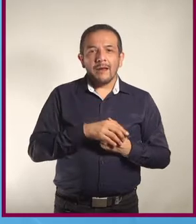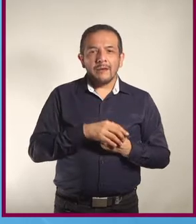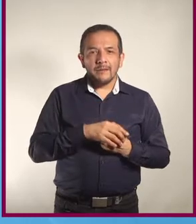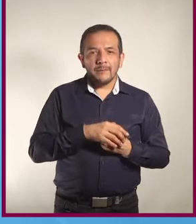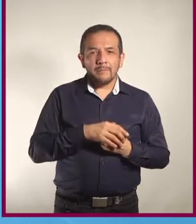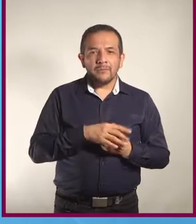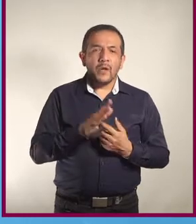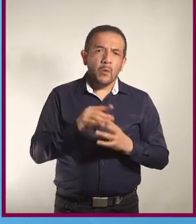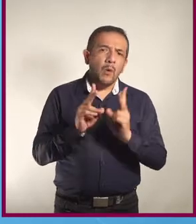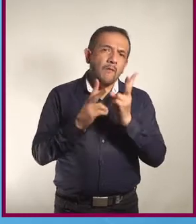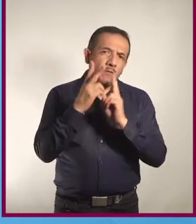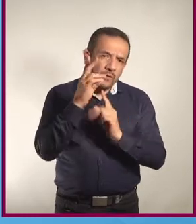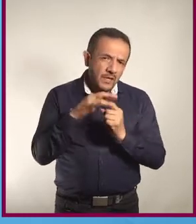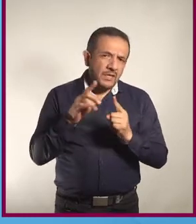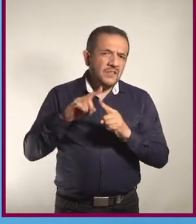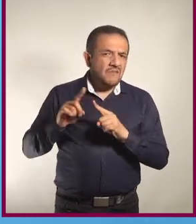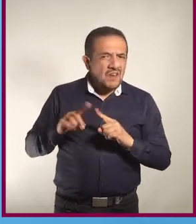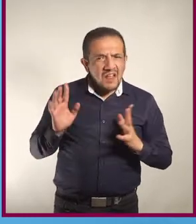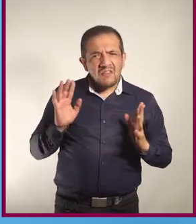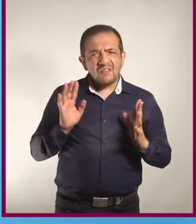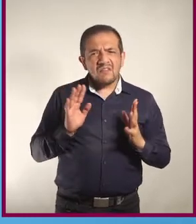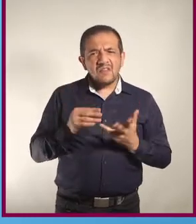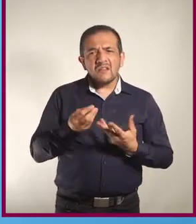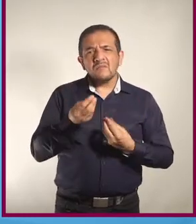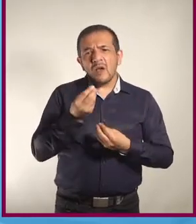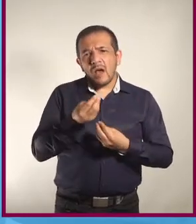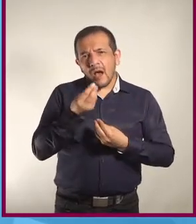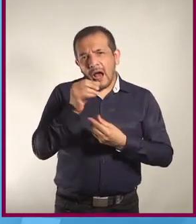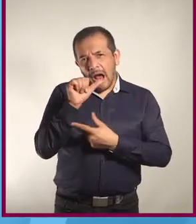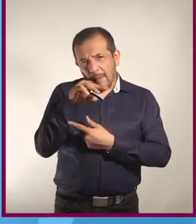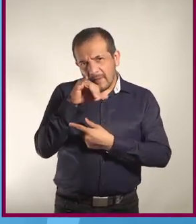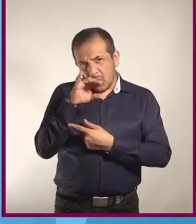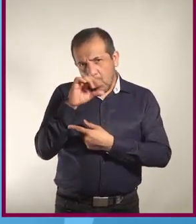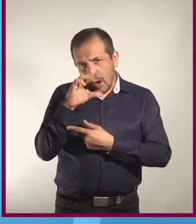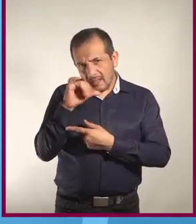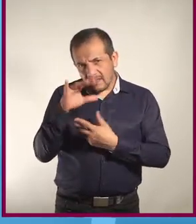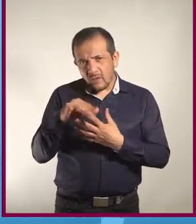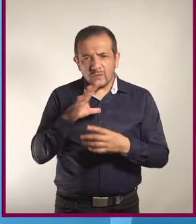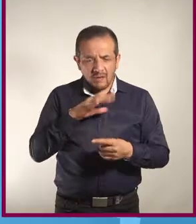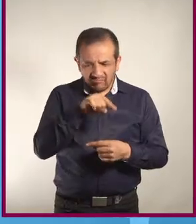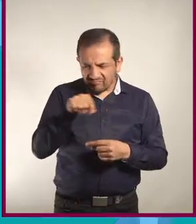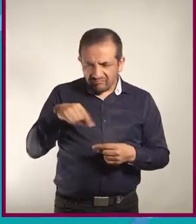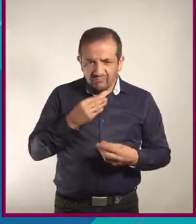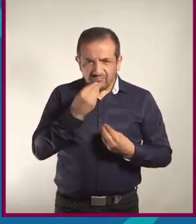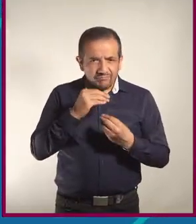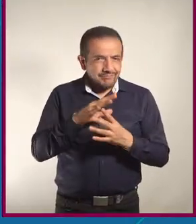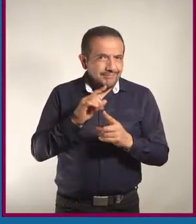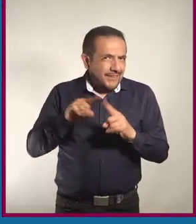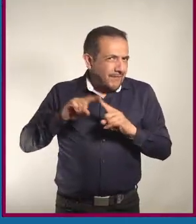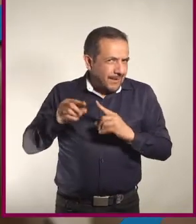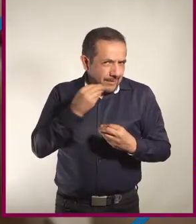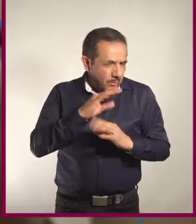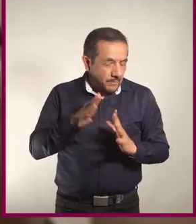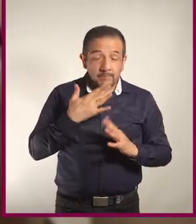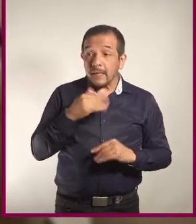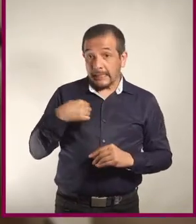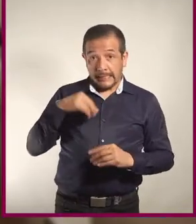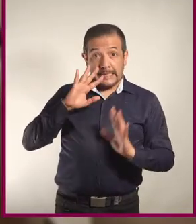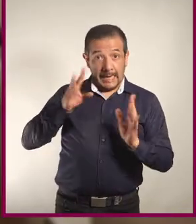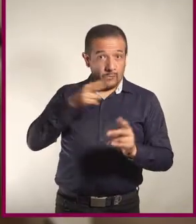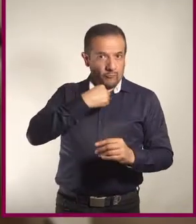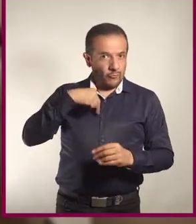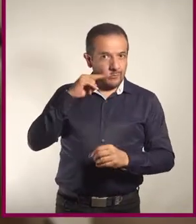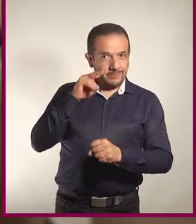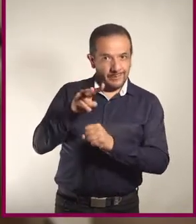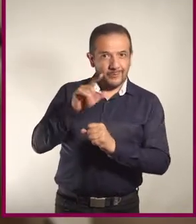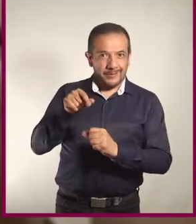fuente vegetal de proteínas y contiene la mayoría de aminoácidos esenciales. Ya vimos que